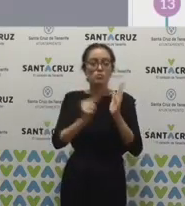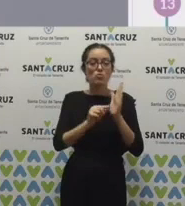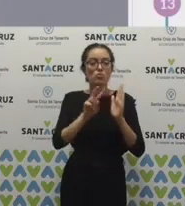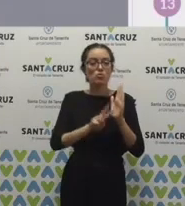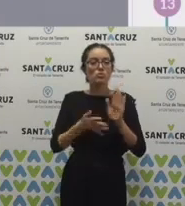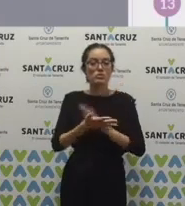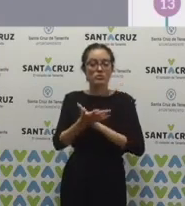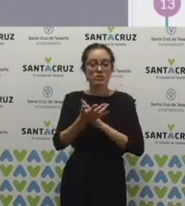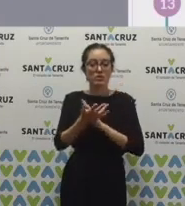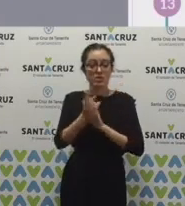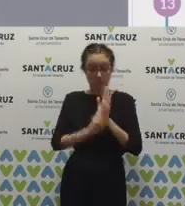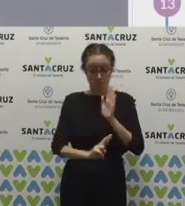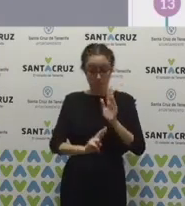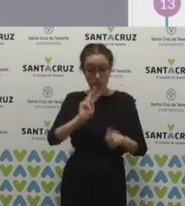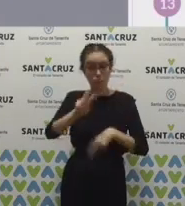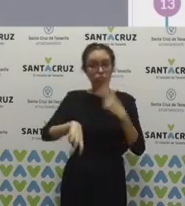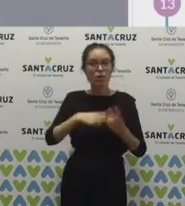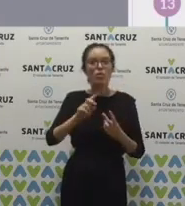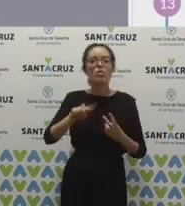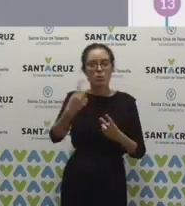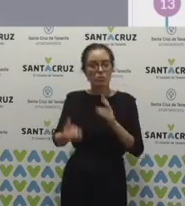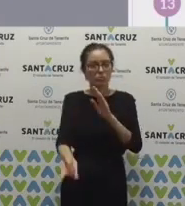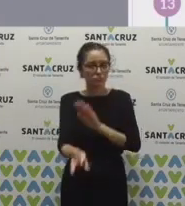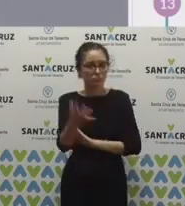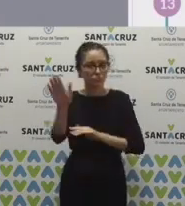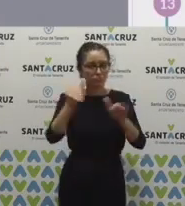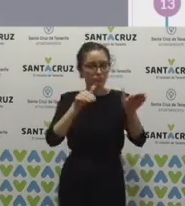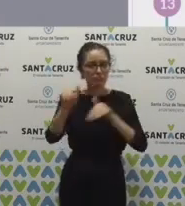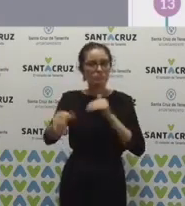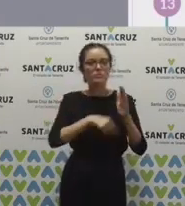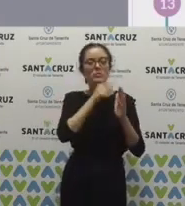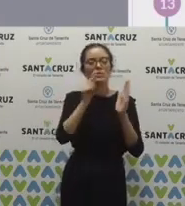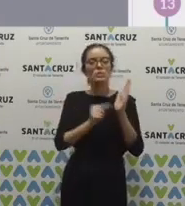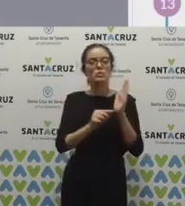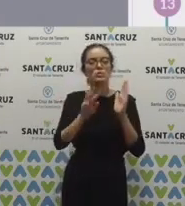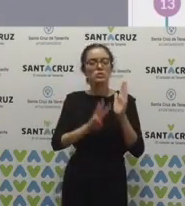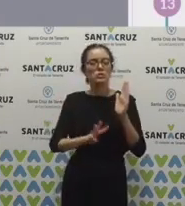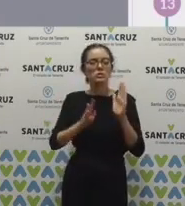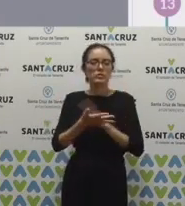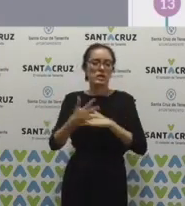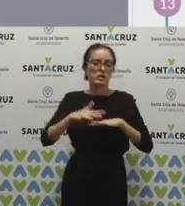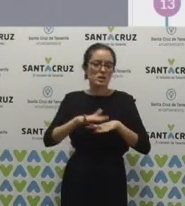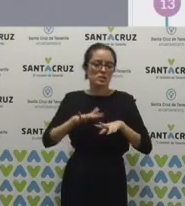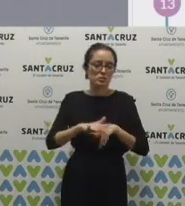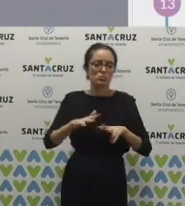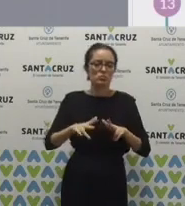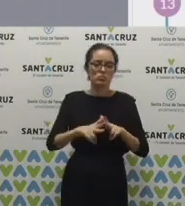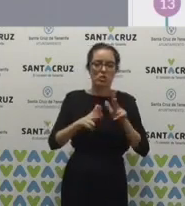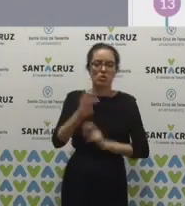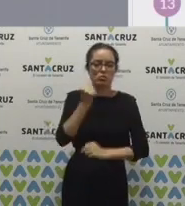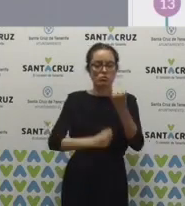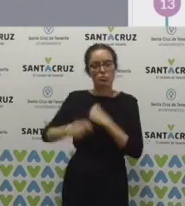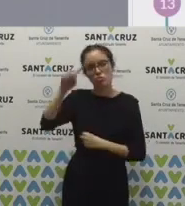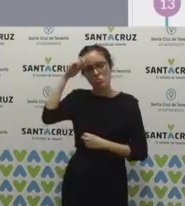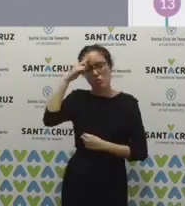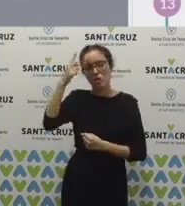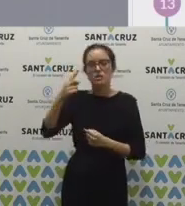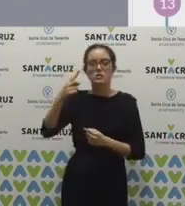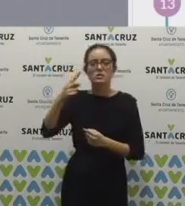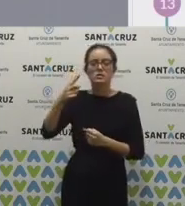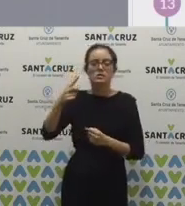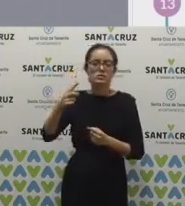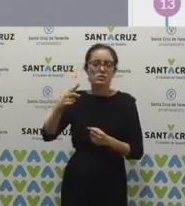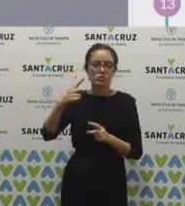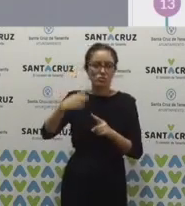convocarlo y el 3 pues recuperar el espíritu santa año de la recuperación del tejido económico social y cultural de la ciudad para reconstruir nuestra